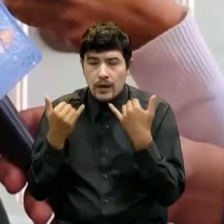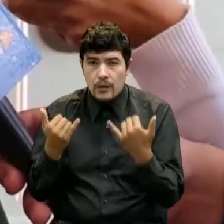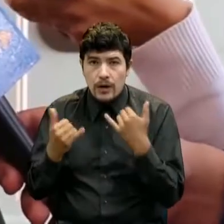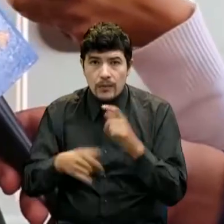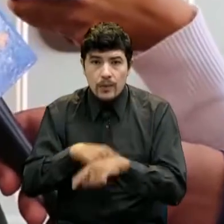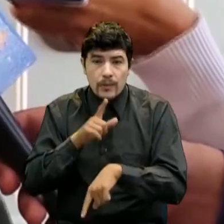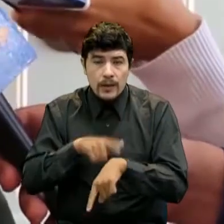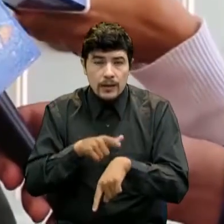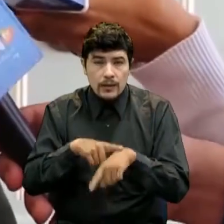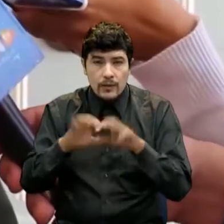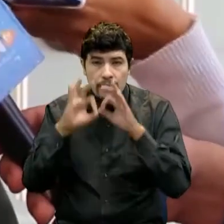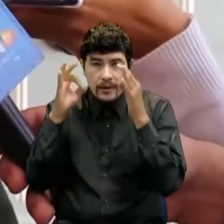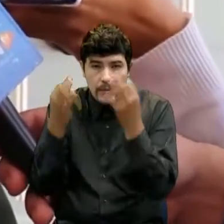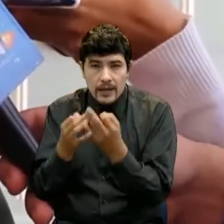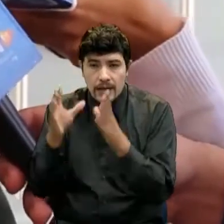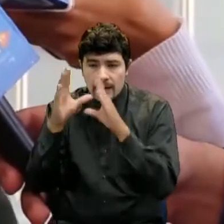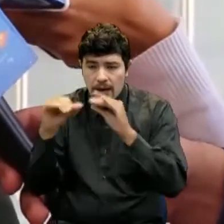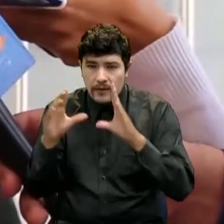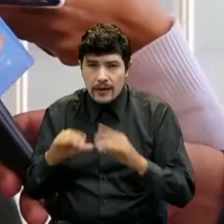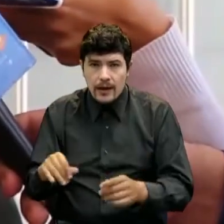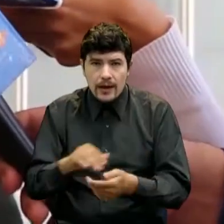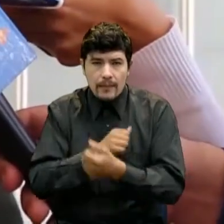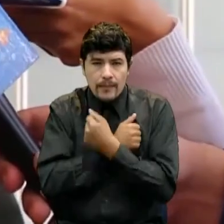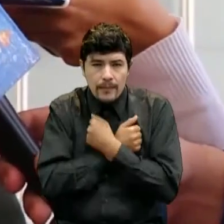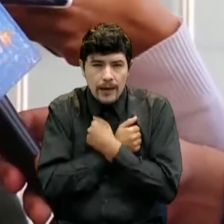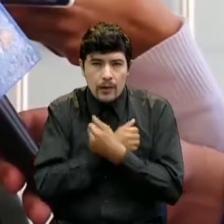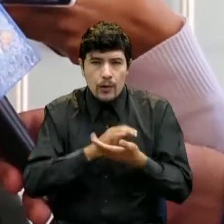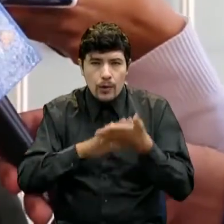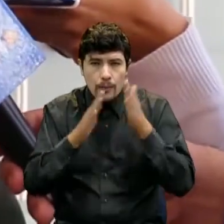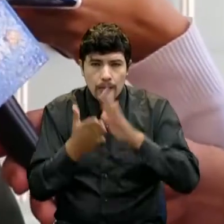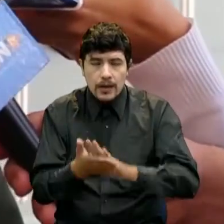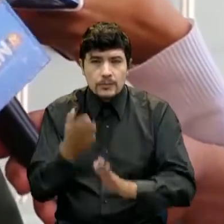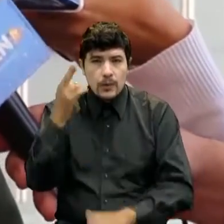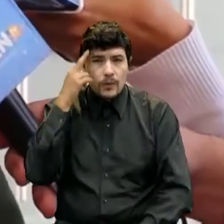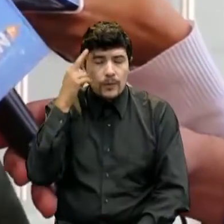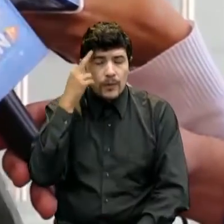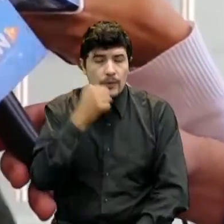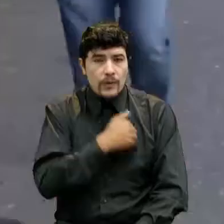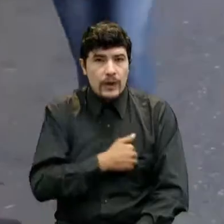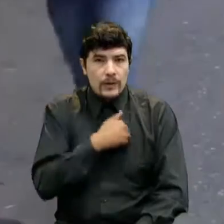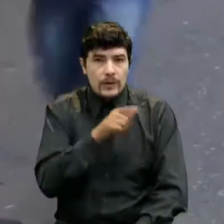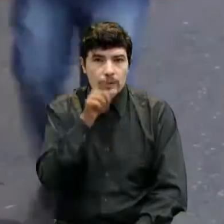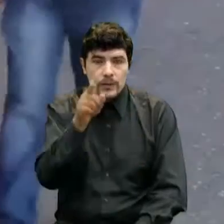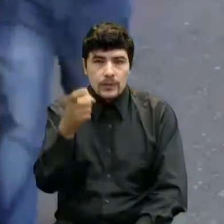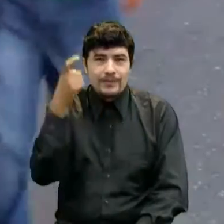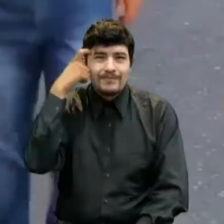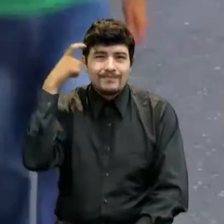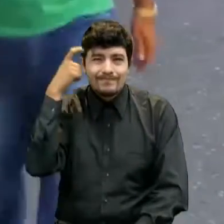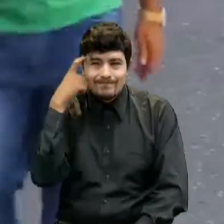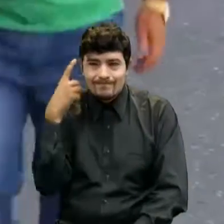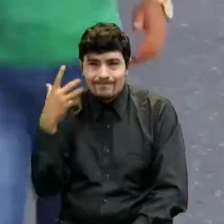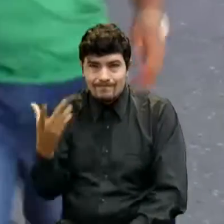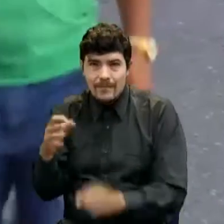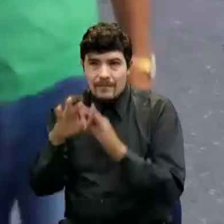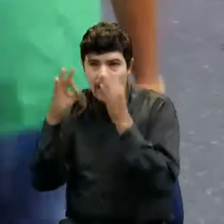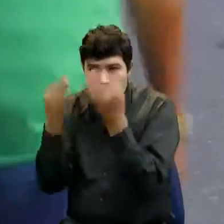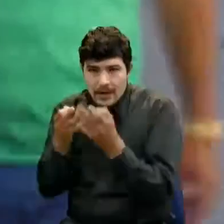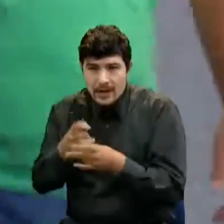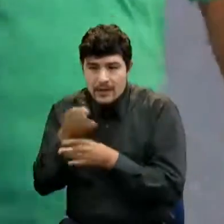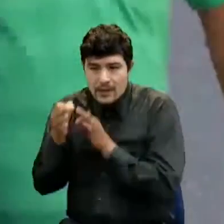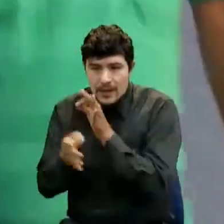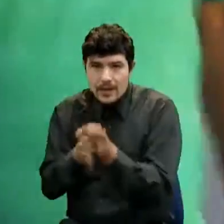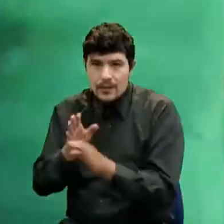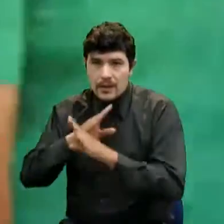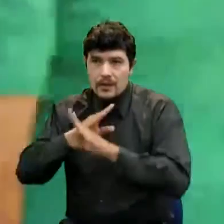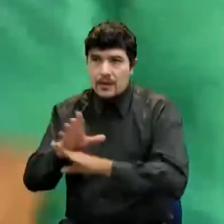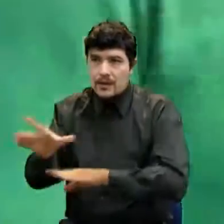en nuestras unidades familiares, en nuestros municipios, que haya eso, que pensemos en nuestras familias. En las próximas horas se espera que las